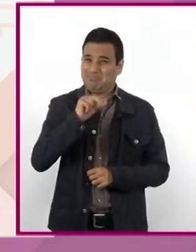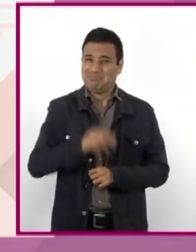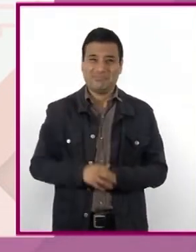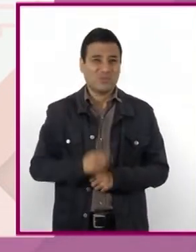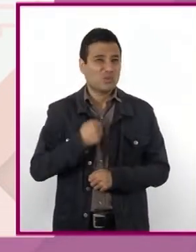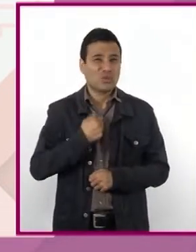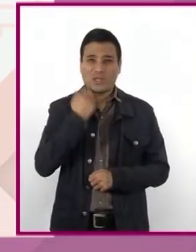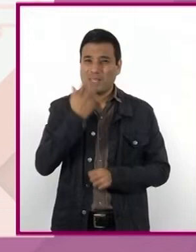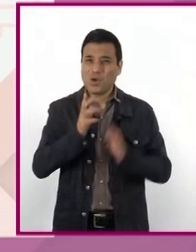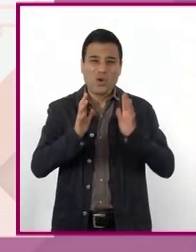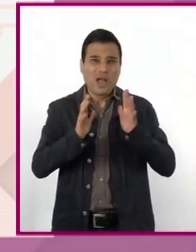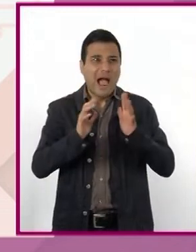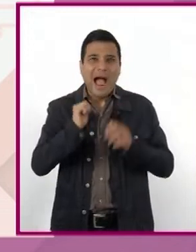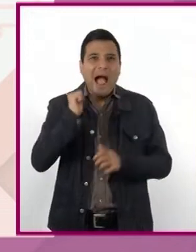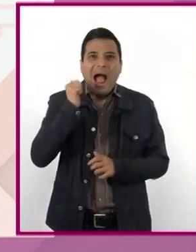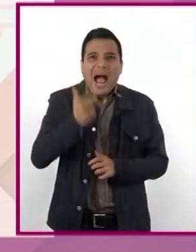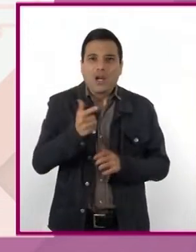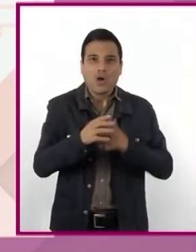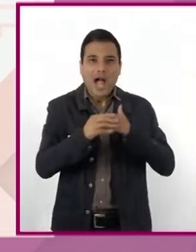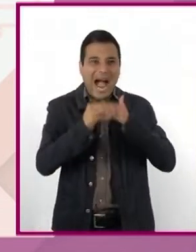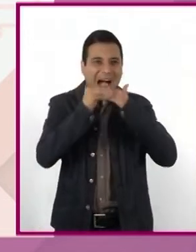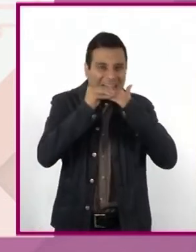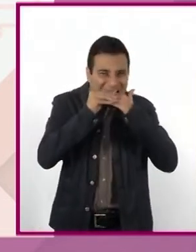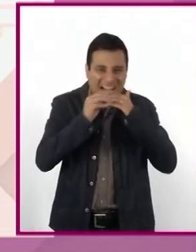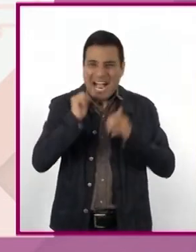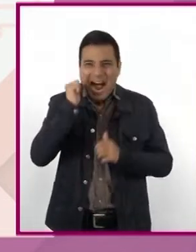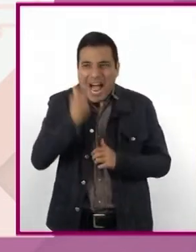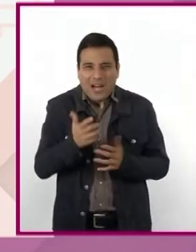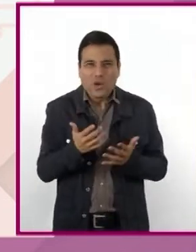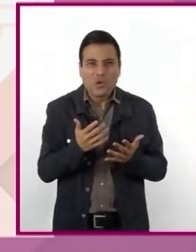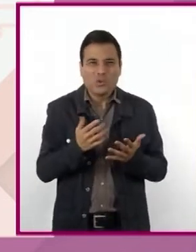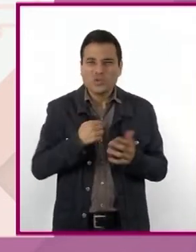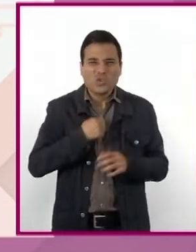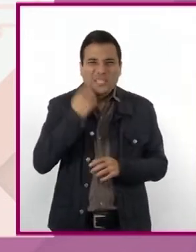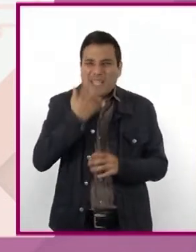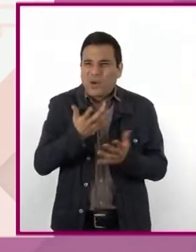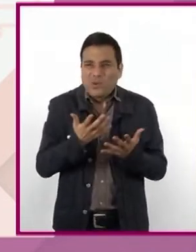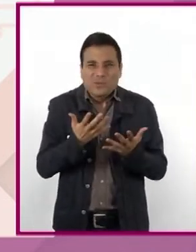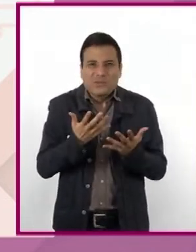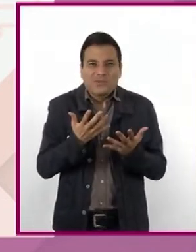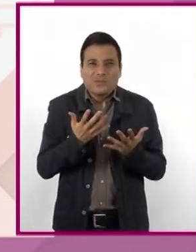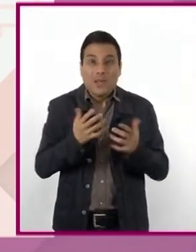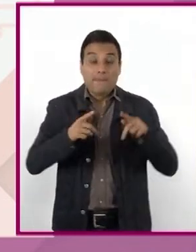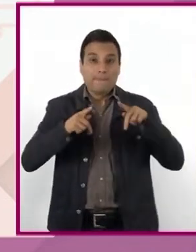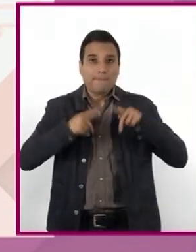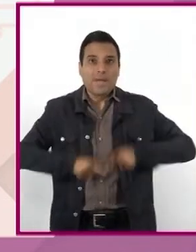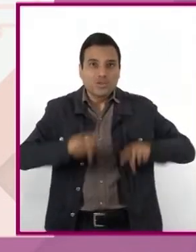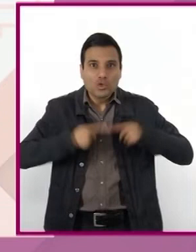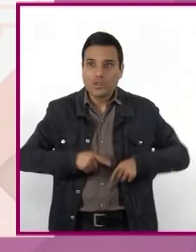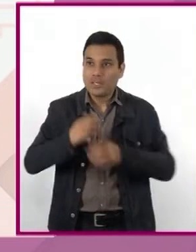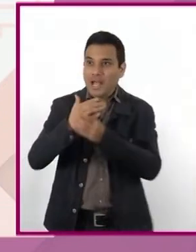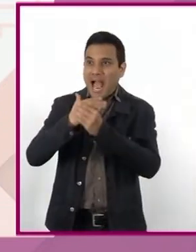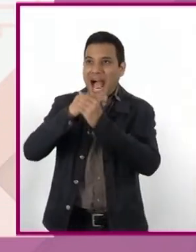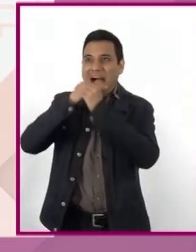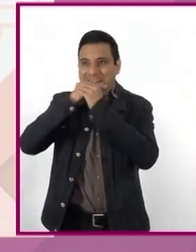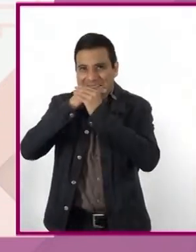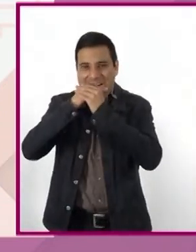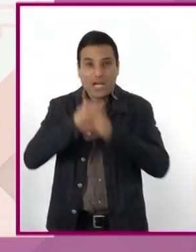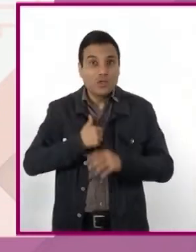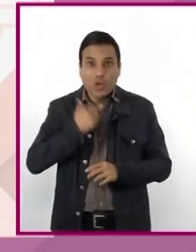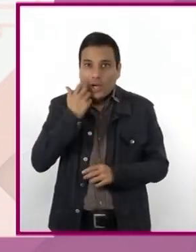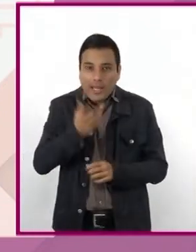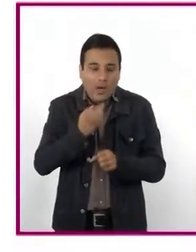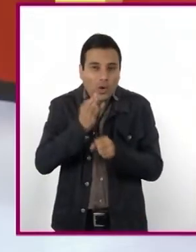hacer era morder algo, lo que sea. Una pequeña mordida de humano. Ya no suena tan mal incluso